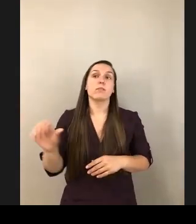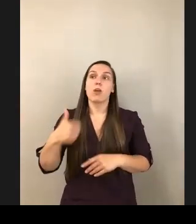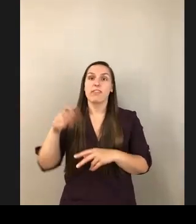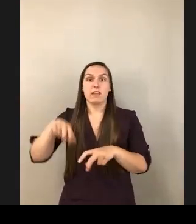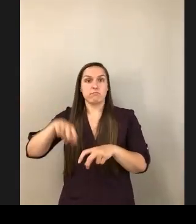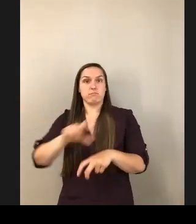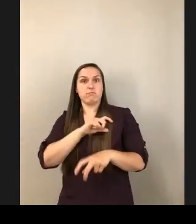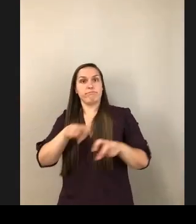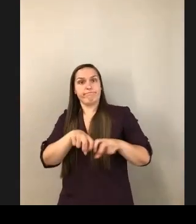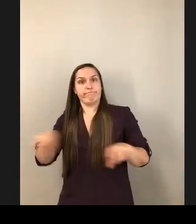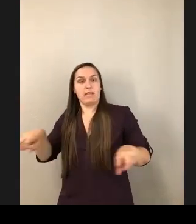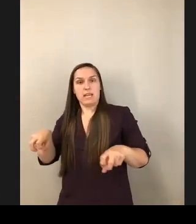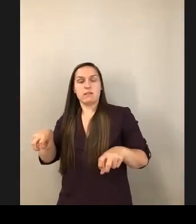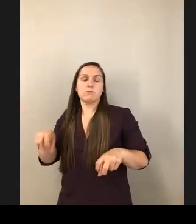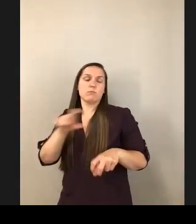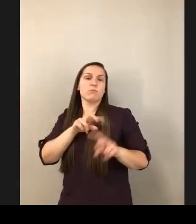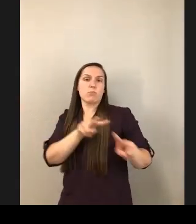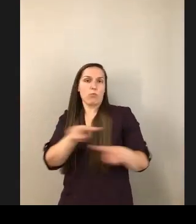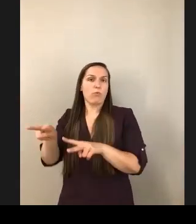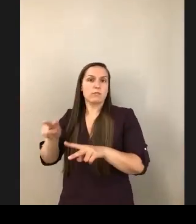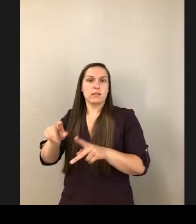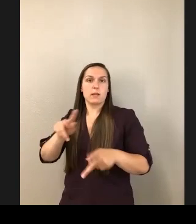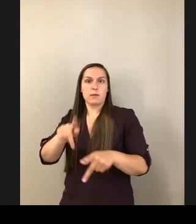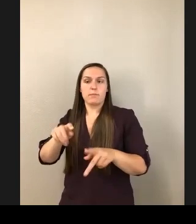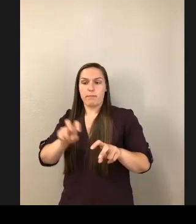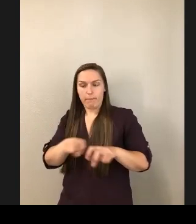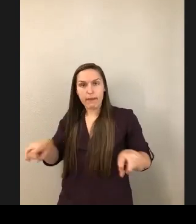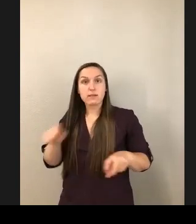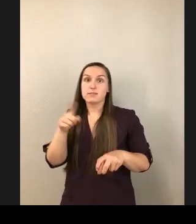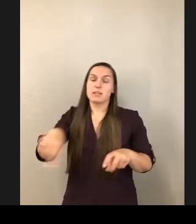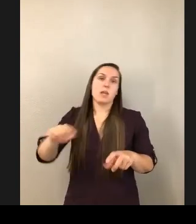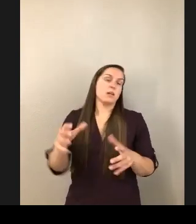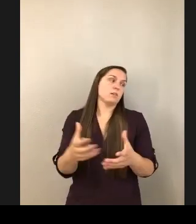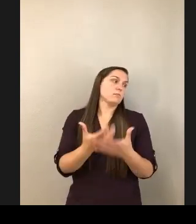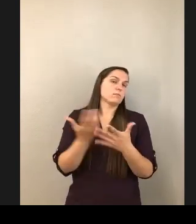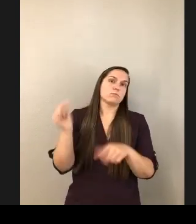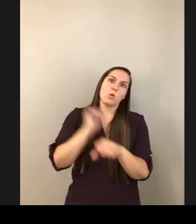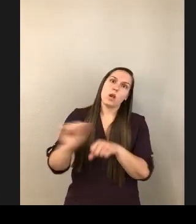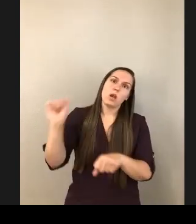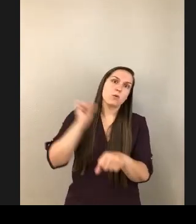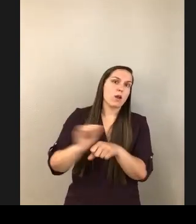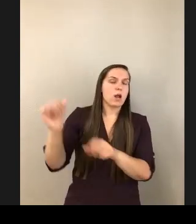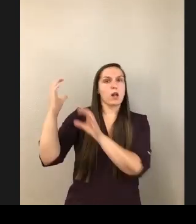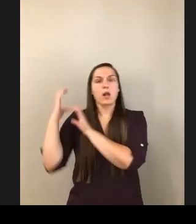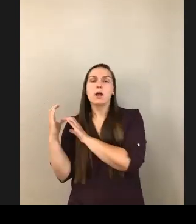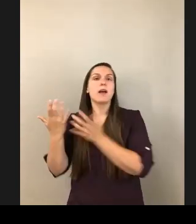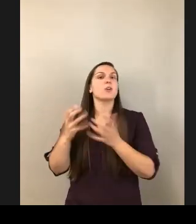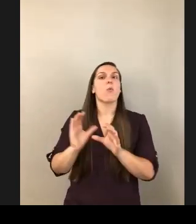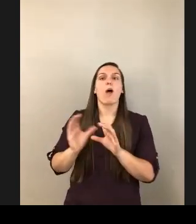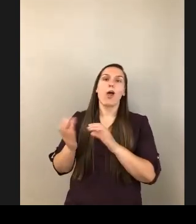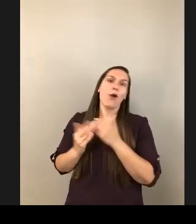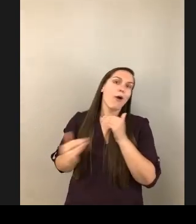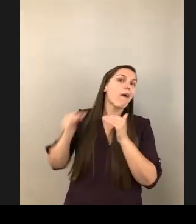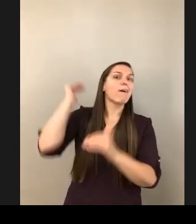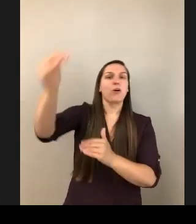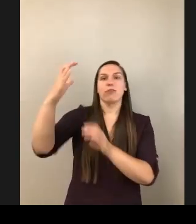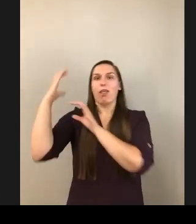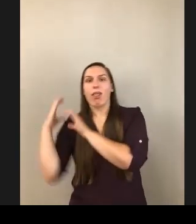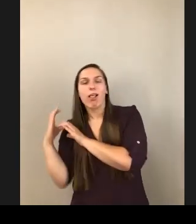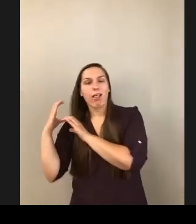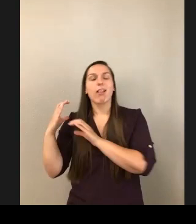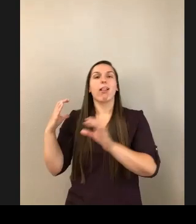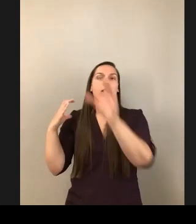unas personas ajenas a la comunidad si no existe esa discusión. Y esto implica